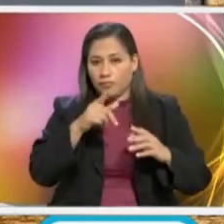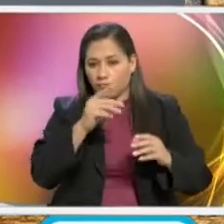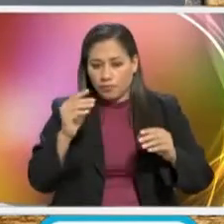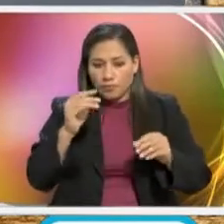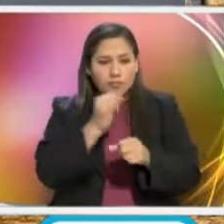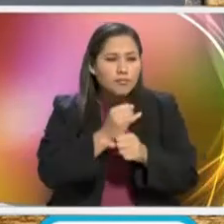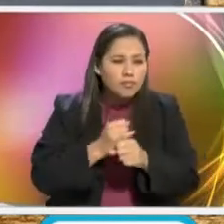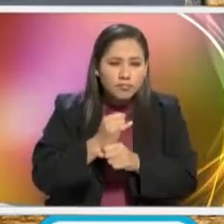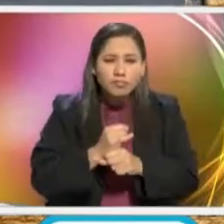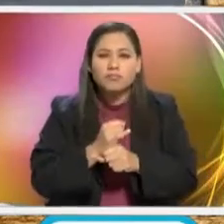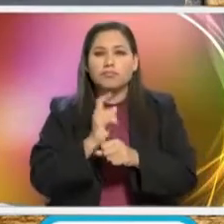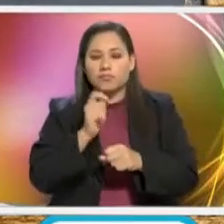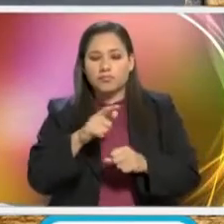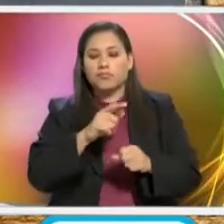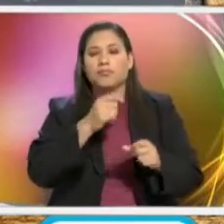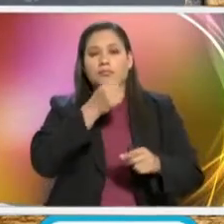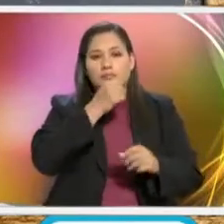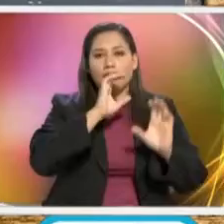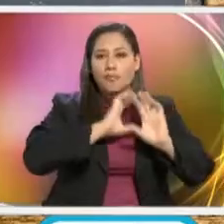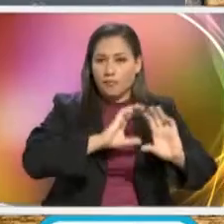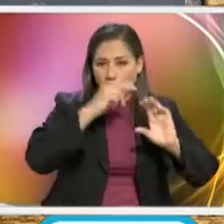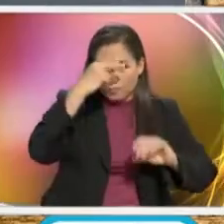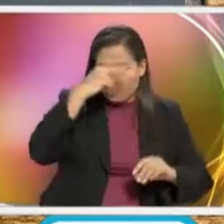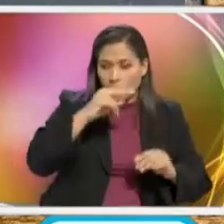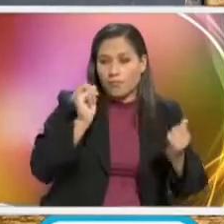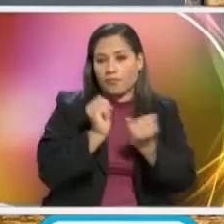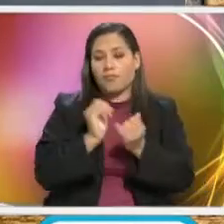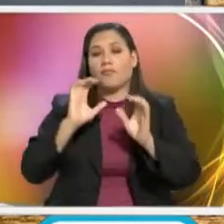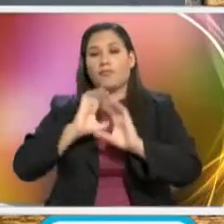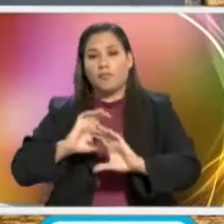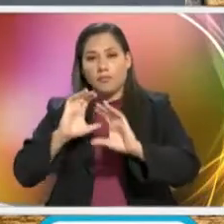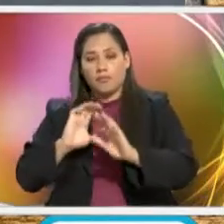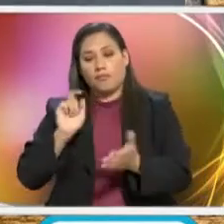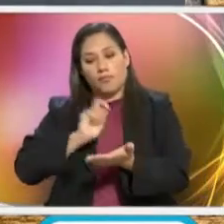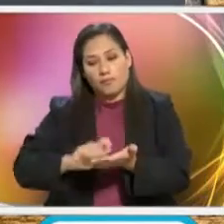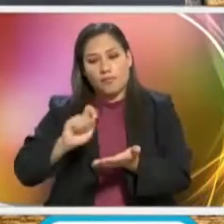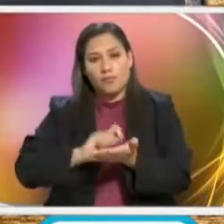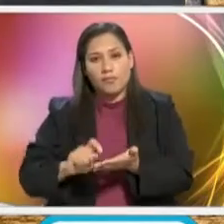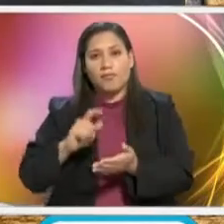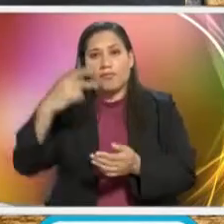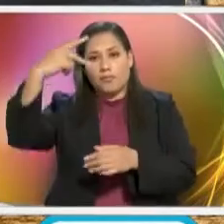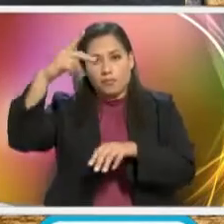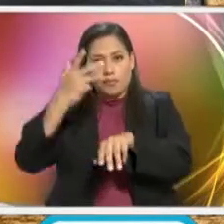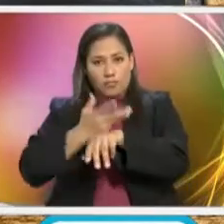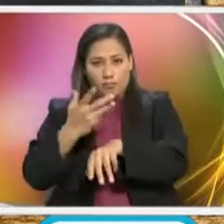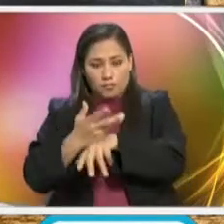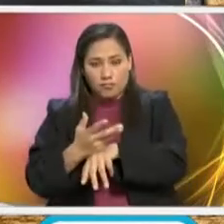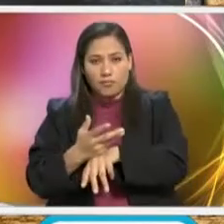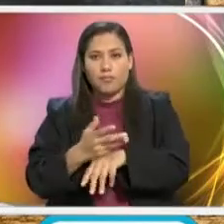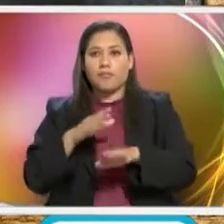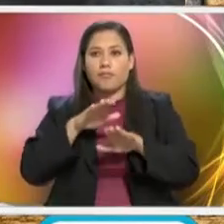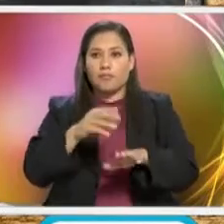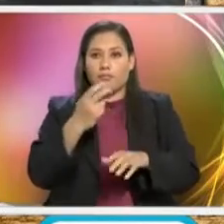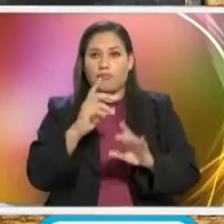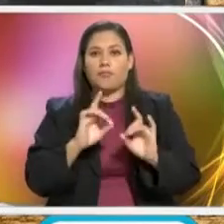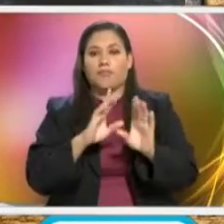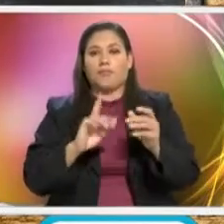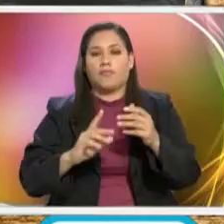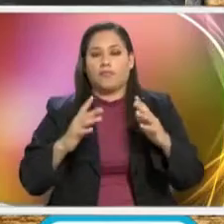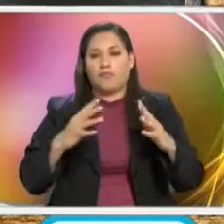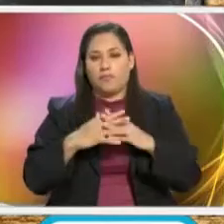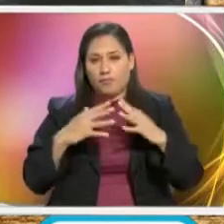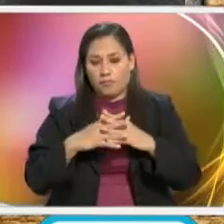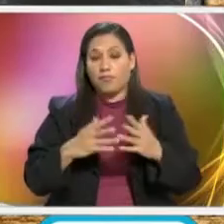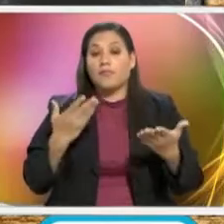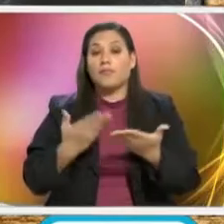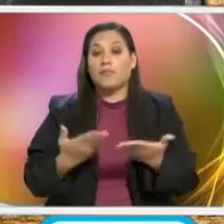mezclan los tradicionales corridos mexicanos con las canciones hechas desde el lado norteamericano sobre este suceso. Se presentará